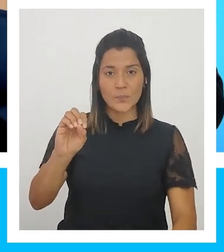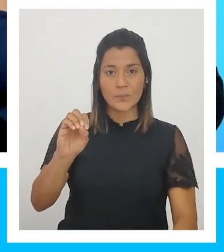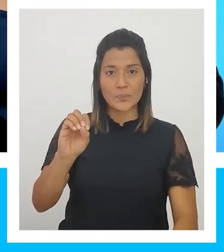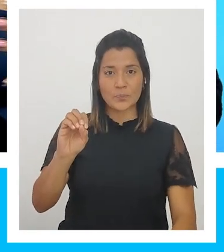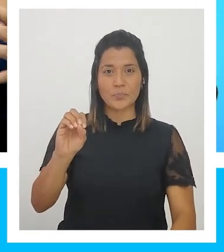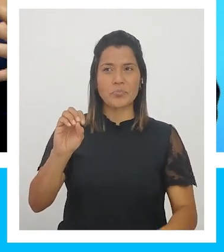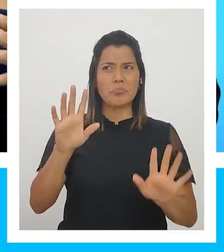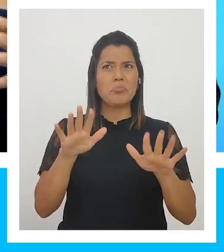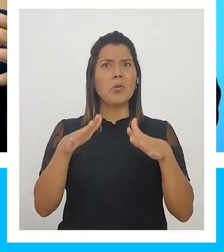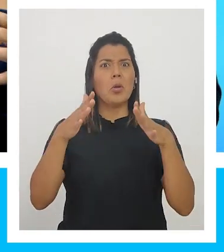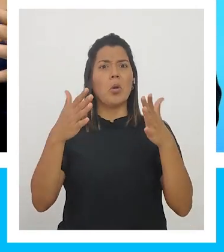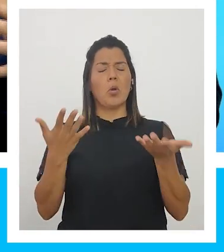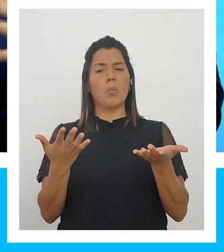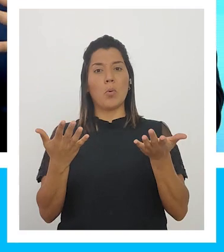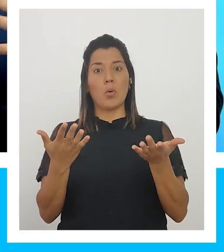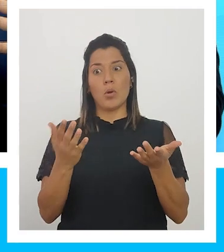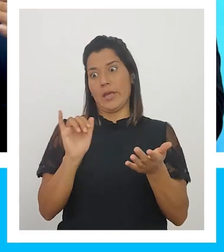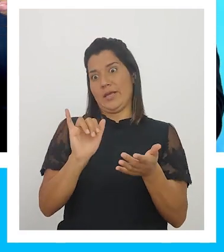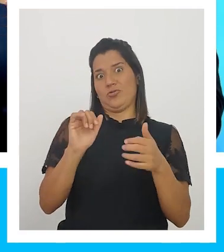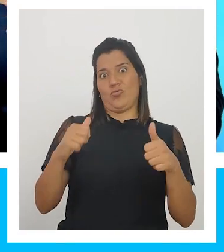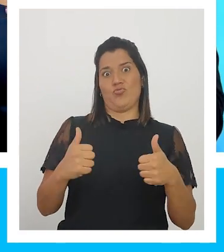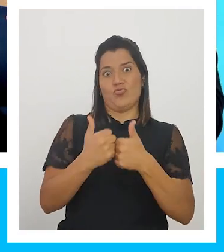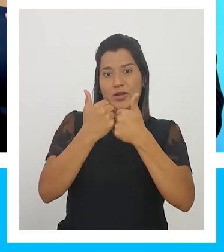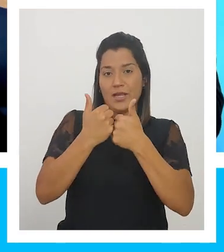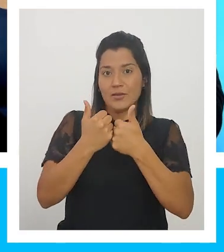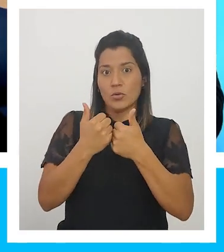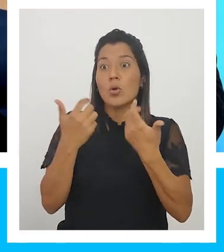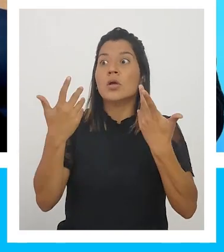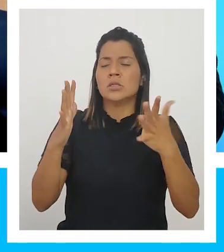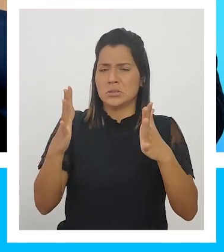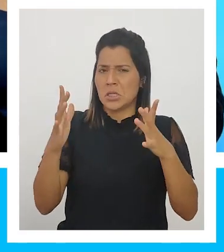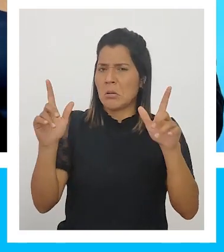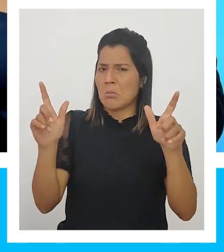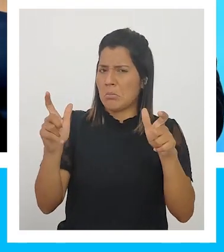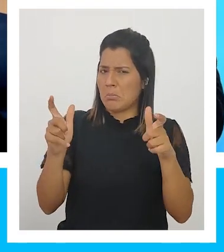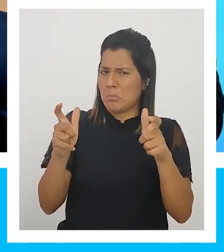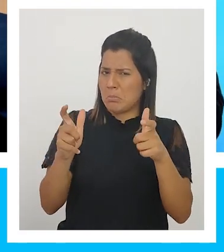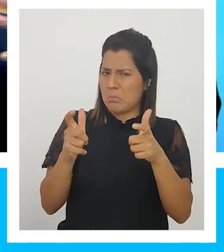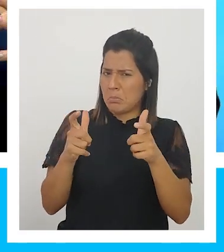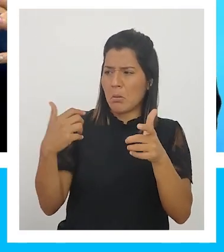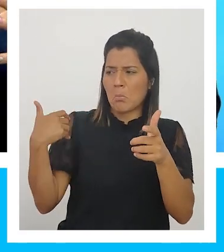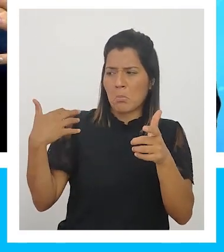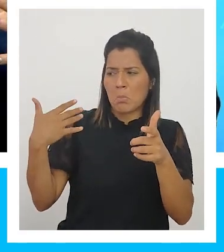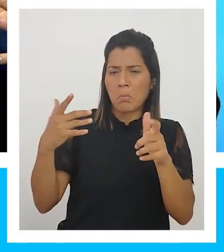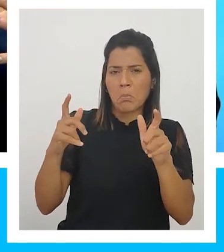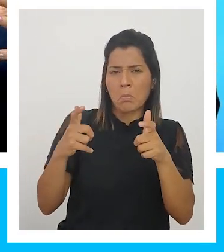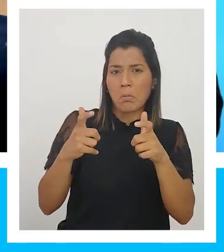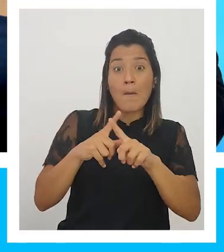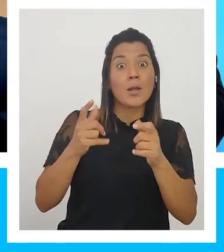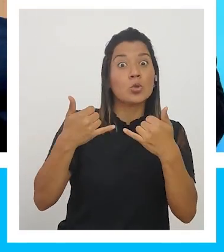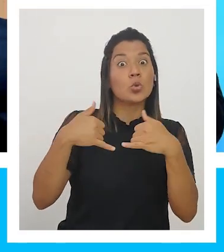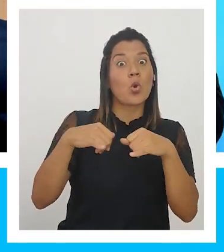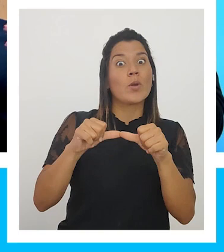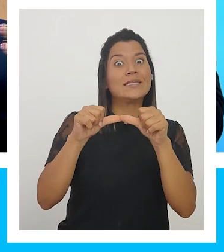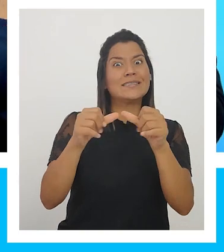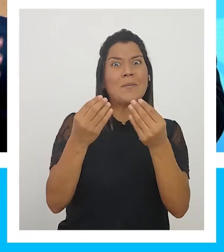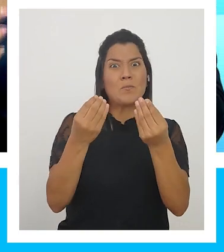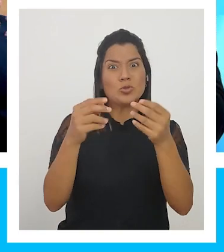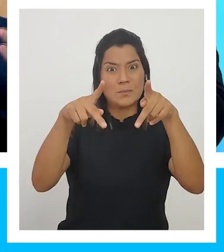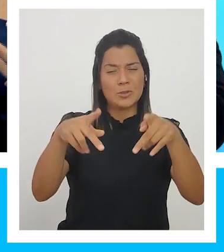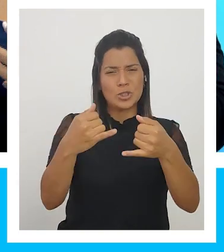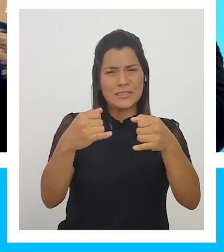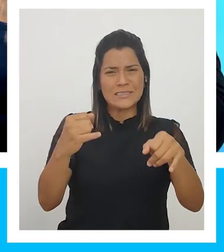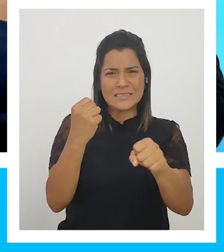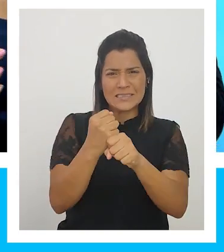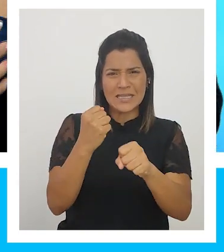¿Cómo podemos? Porque eso es un reto, ¿verdad?, que ya ha ido disminuyendo en los últimos meses, pero todavía se mantiene en una cifra muy alta. ¿Cómo